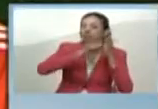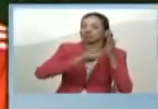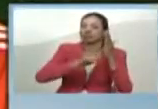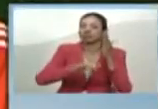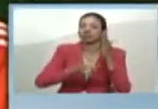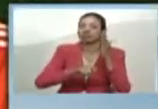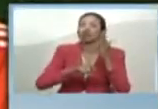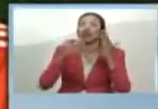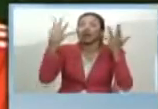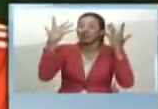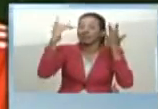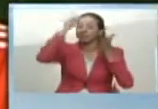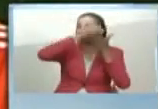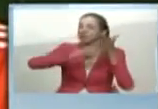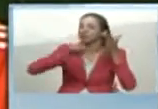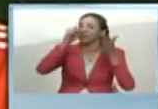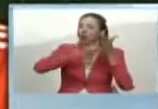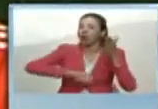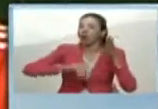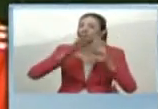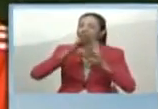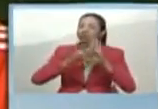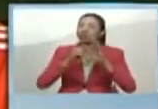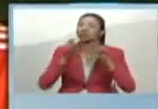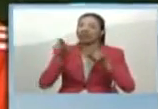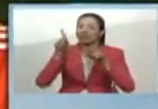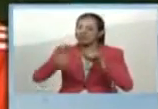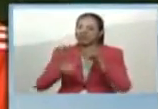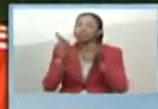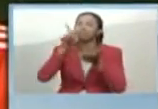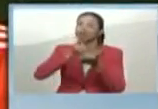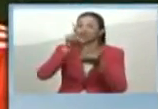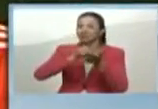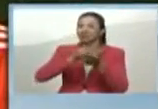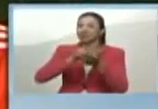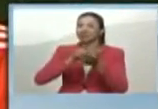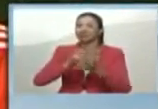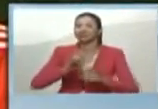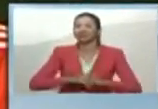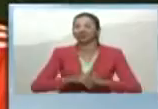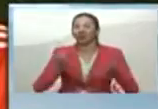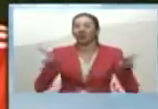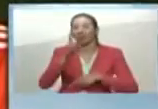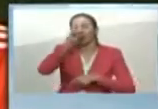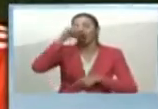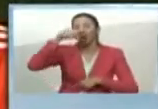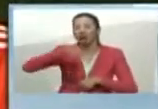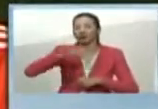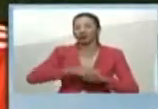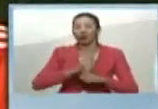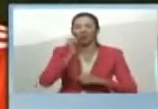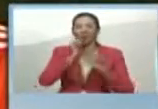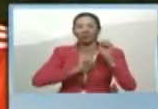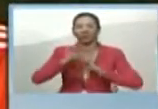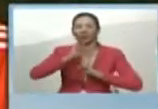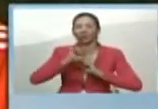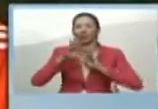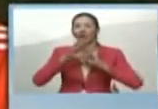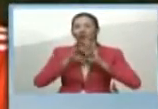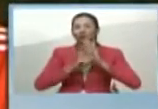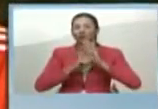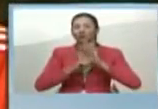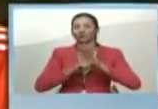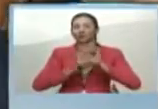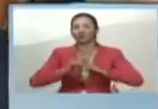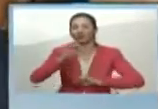niña que hoy celebra 16 años. Taret William Sartre, defensor, constituyente y hombre poeta del